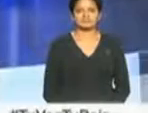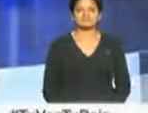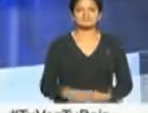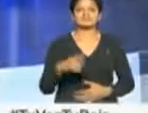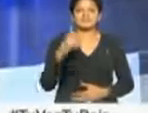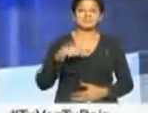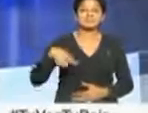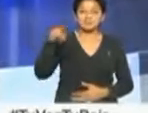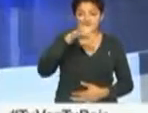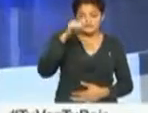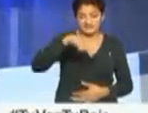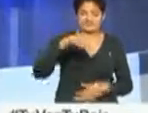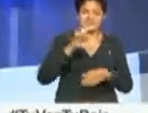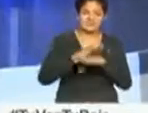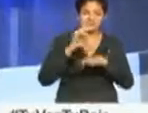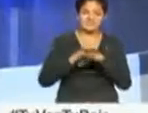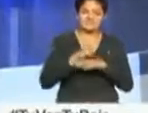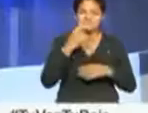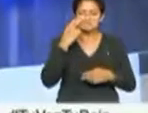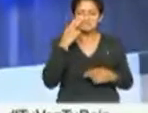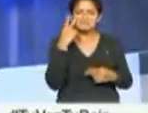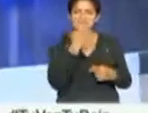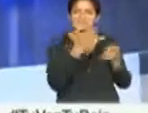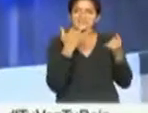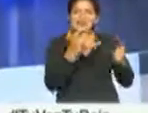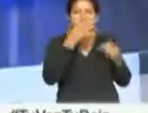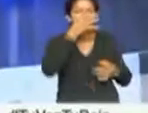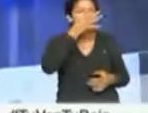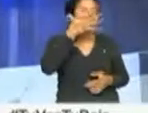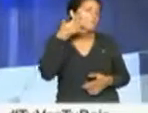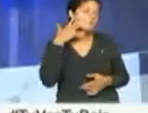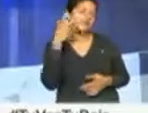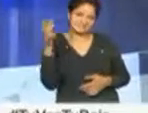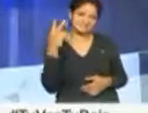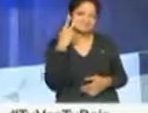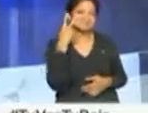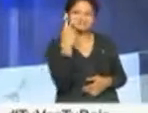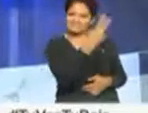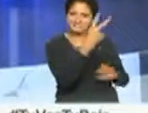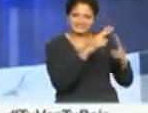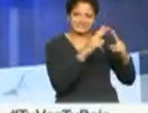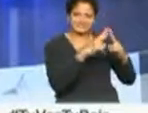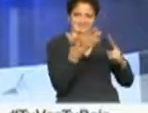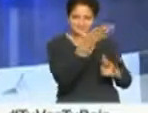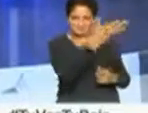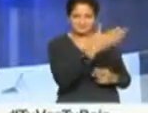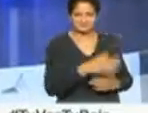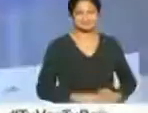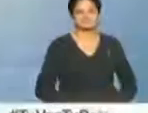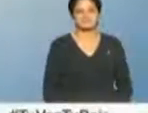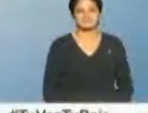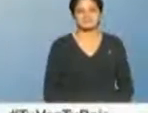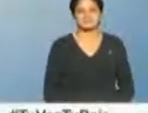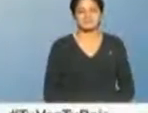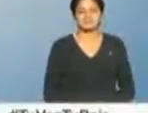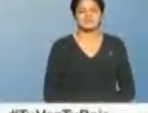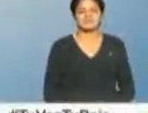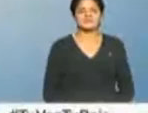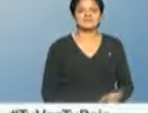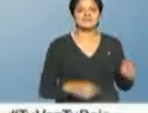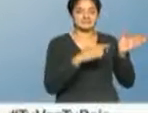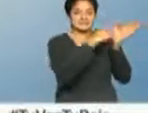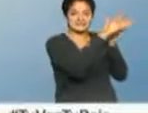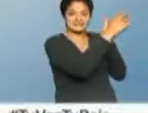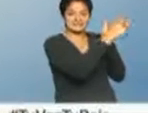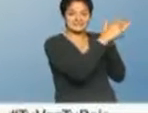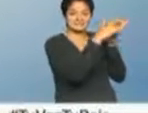Retomamos del ámbito nacional y ahora nos trasladamos a la Amazonía ecuatoriana para conocer Sucumbíos. Situada al noreste del